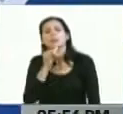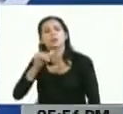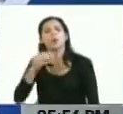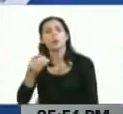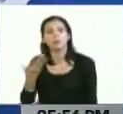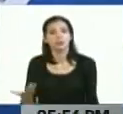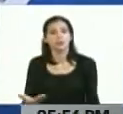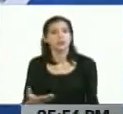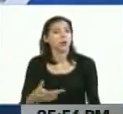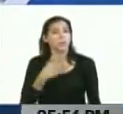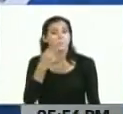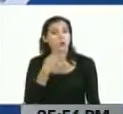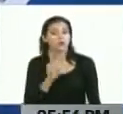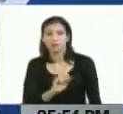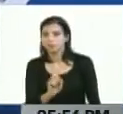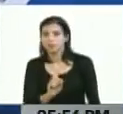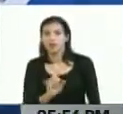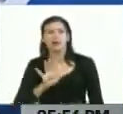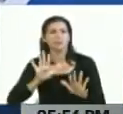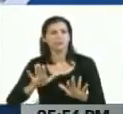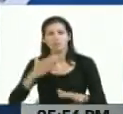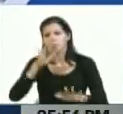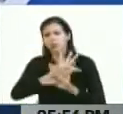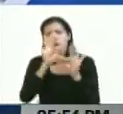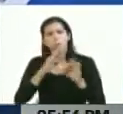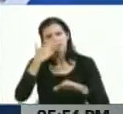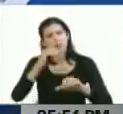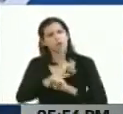no son acciones terroristas. Por favor.